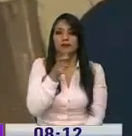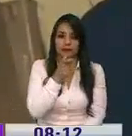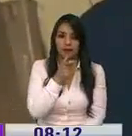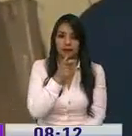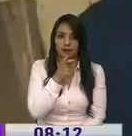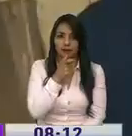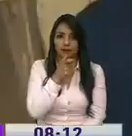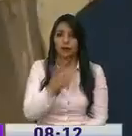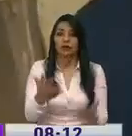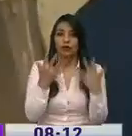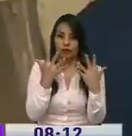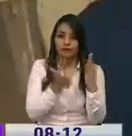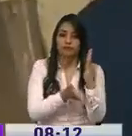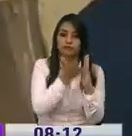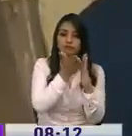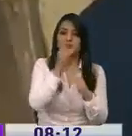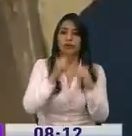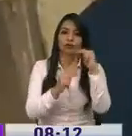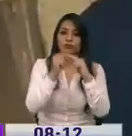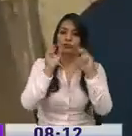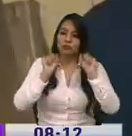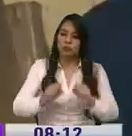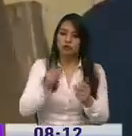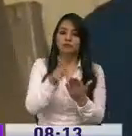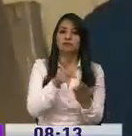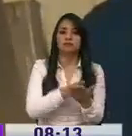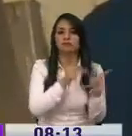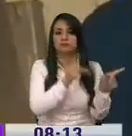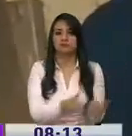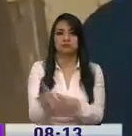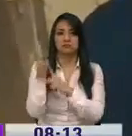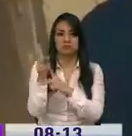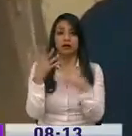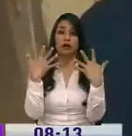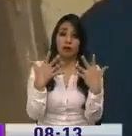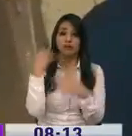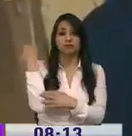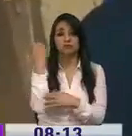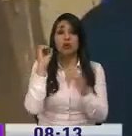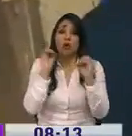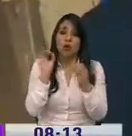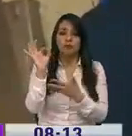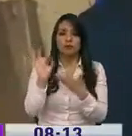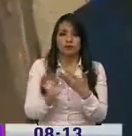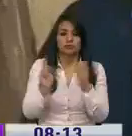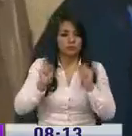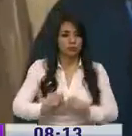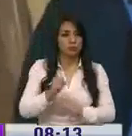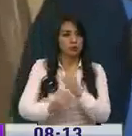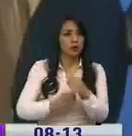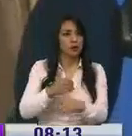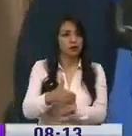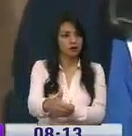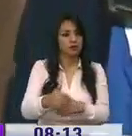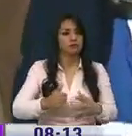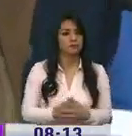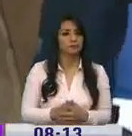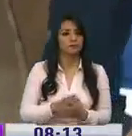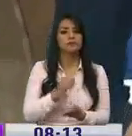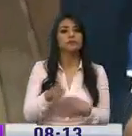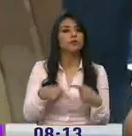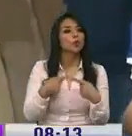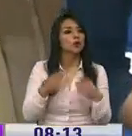ejecutar la una mitigación para que ésta pueda programar o una obra emergente o quizás dentro del presupuesto del año para cuando ya podríamos